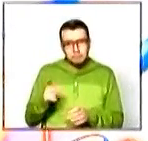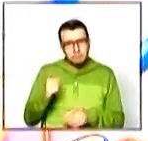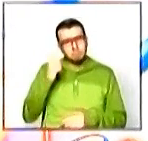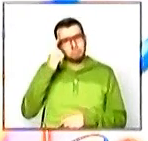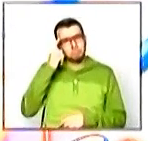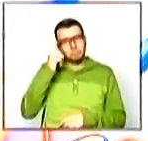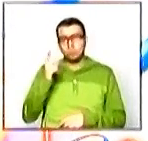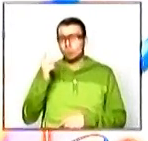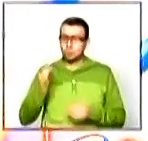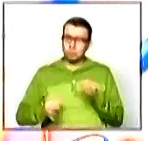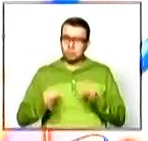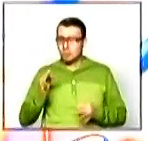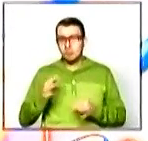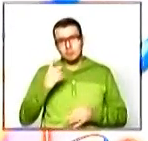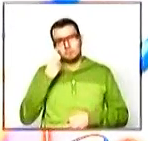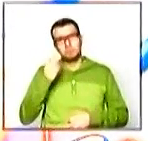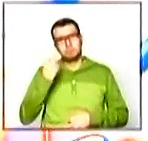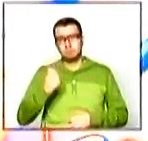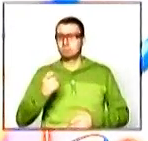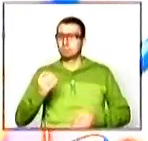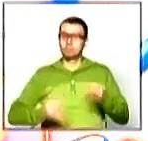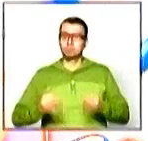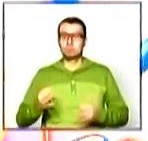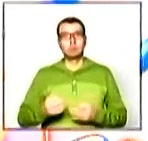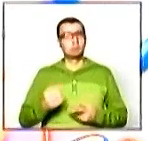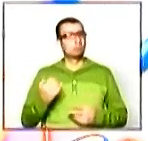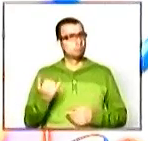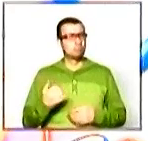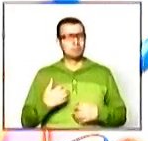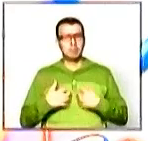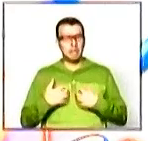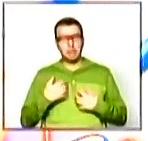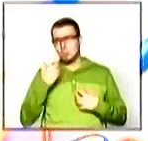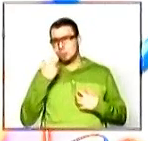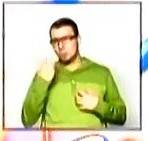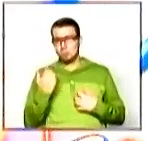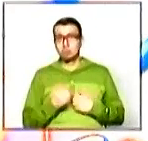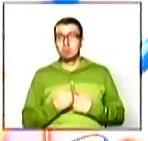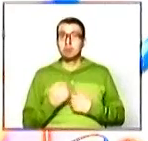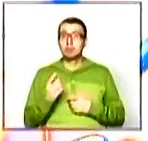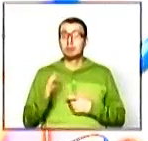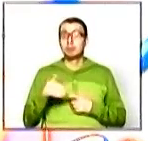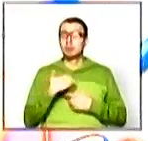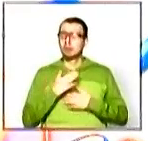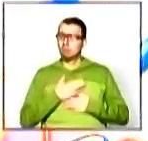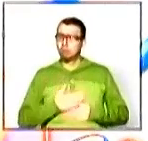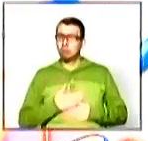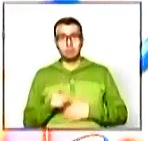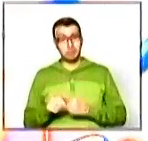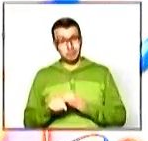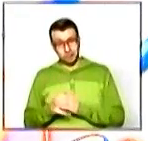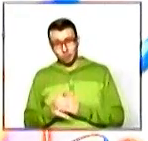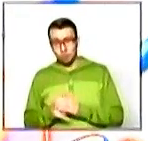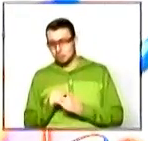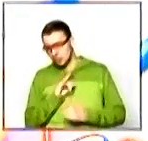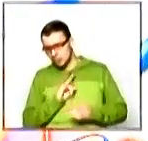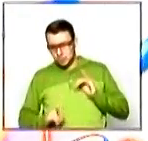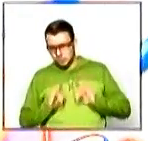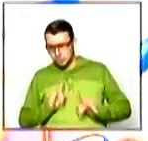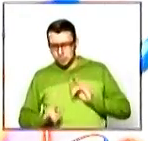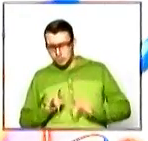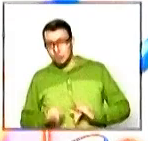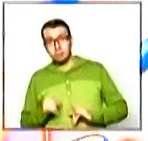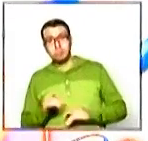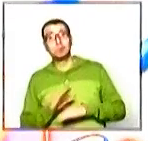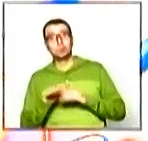busca justificaciones, busca juicios, busca miedos, y posteriormente hay una somatización porque nuestras células están recibiendo toda esa información, todo